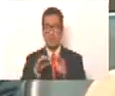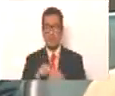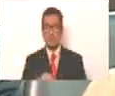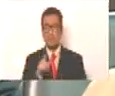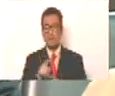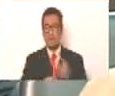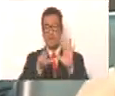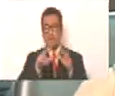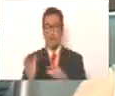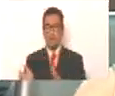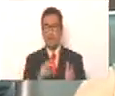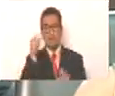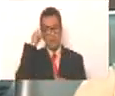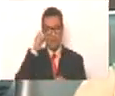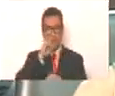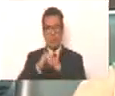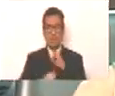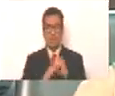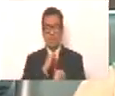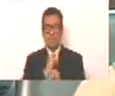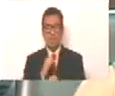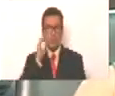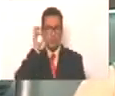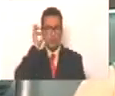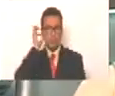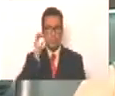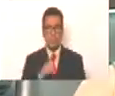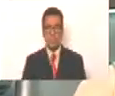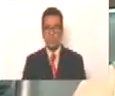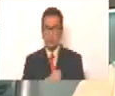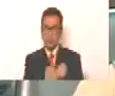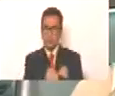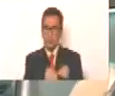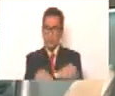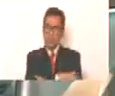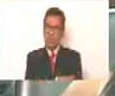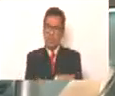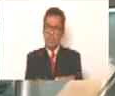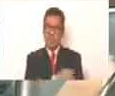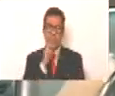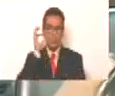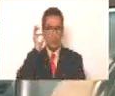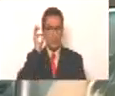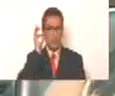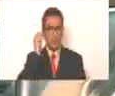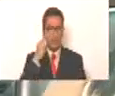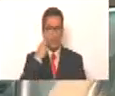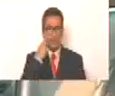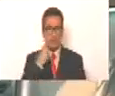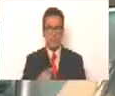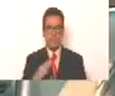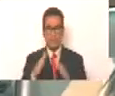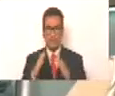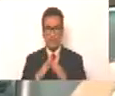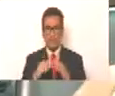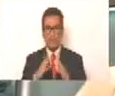el Día Internacional de la Mujer. Un abrazo fraternal a todas las mujeres, por supuesto, que nos observan desde casa, a todas las